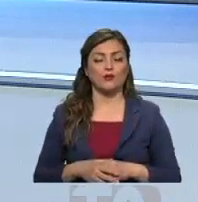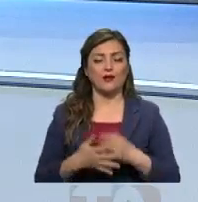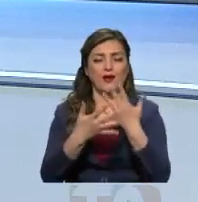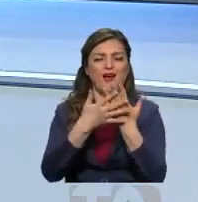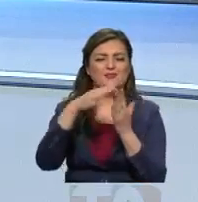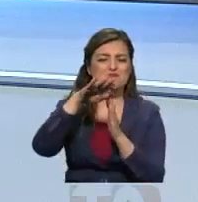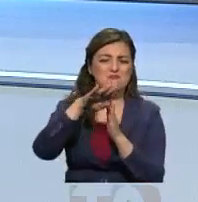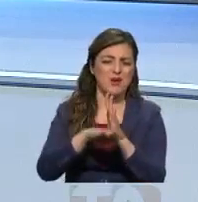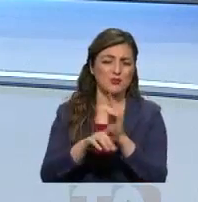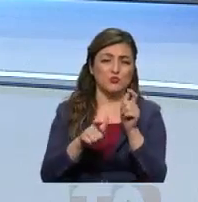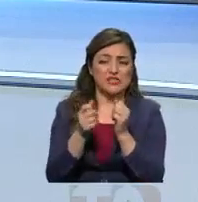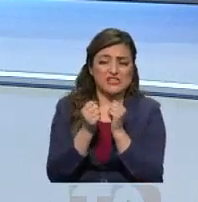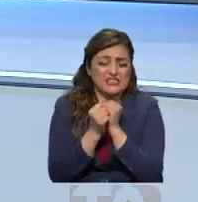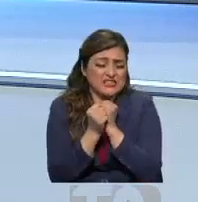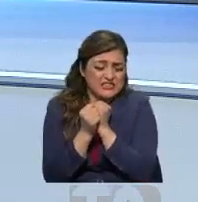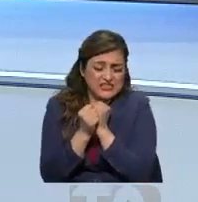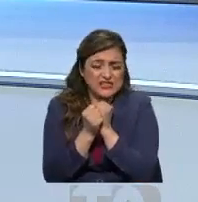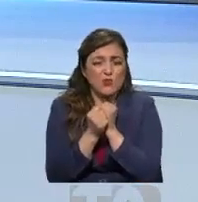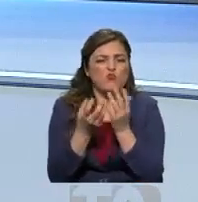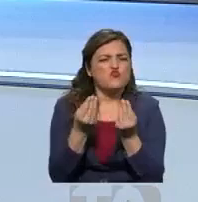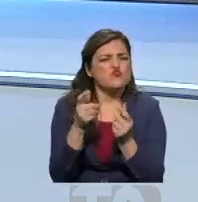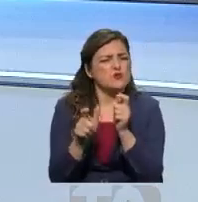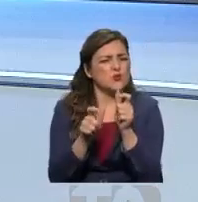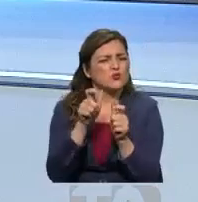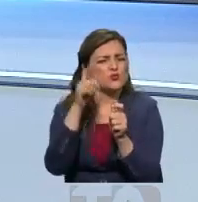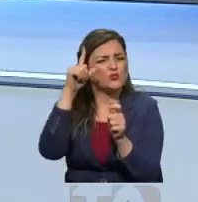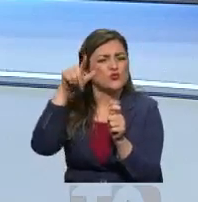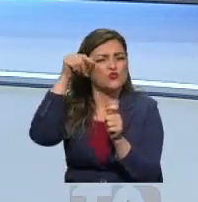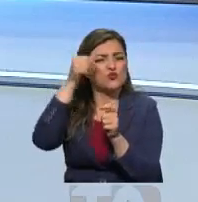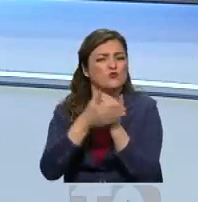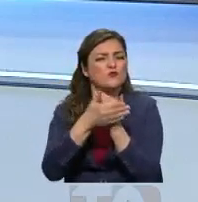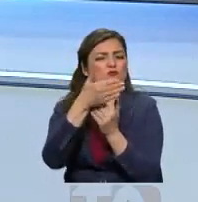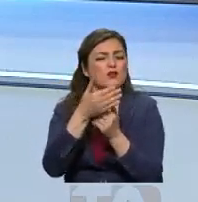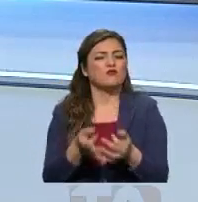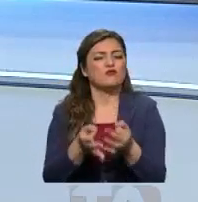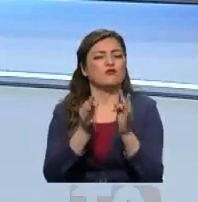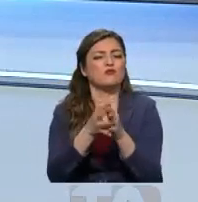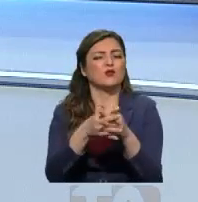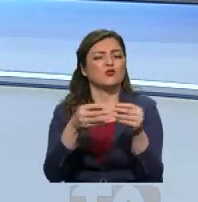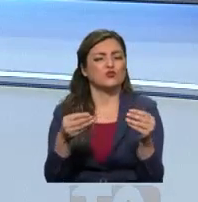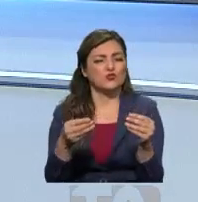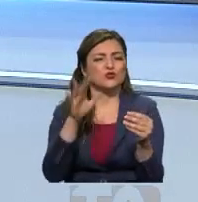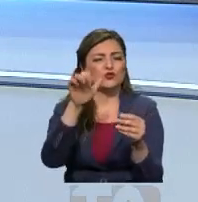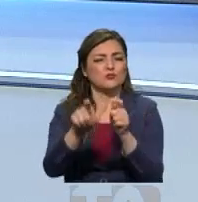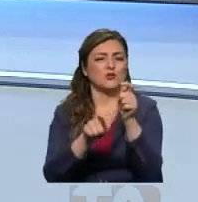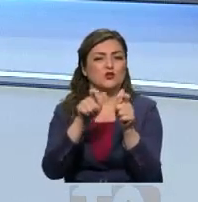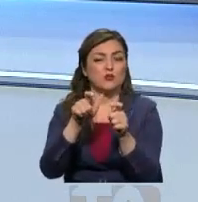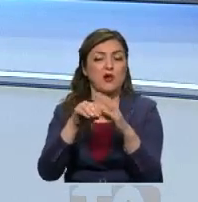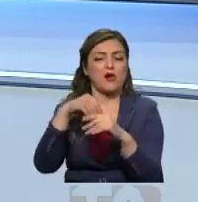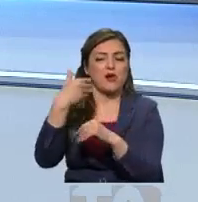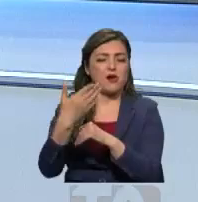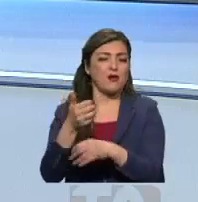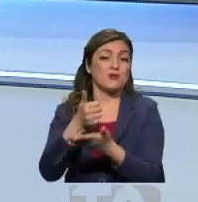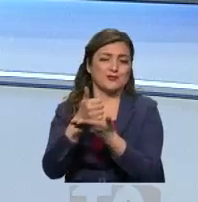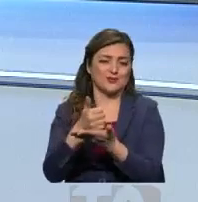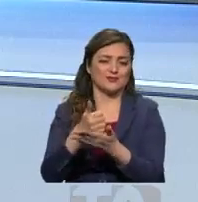en las cárceles del país, el gobierno apunta a facilitar los mecanismos que permitan que 5.000 privados de libertad se acojan a